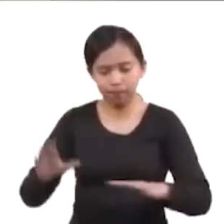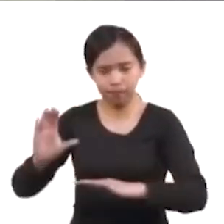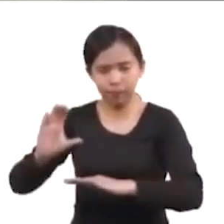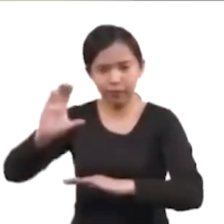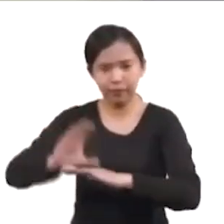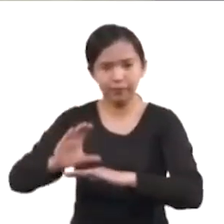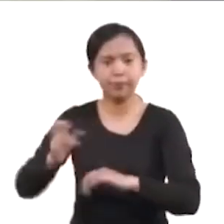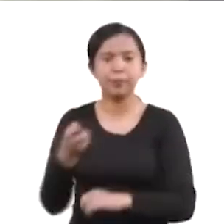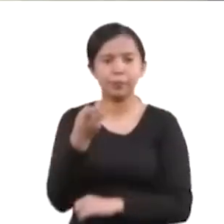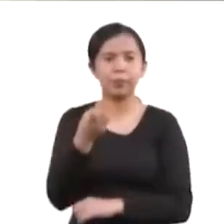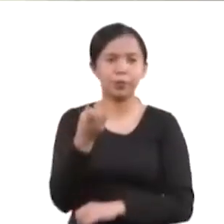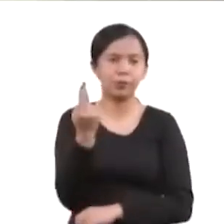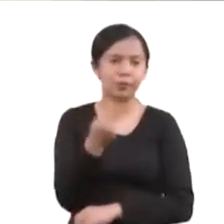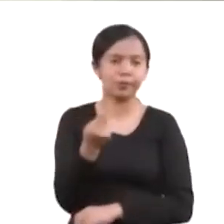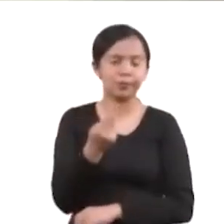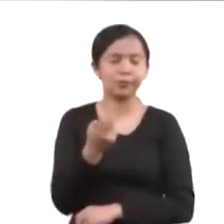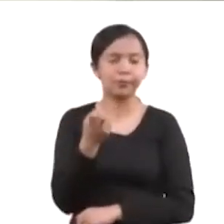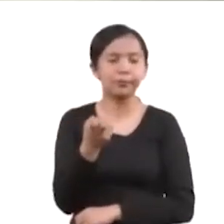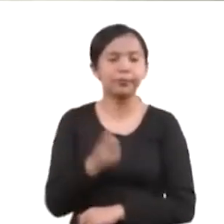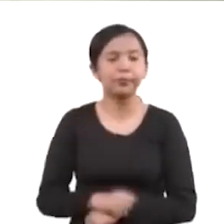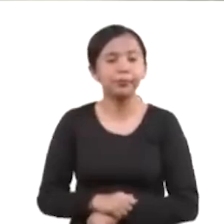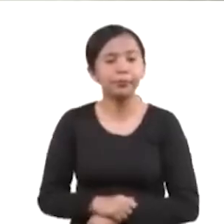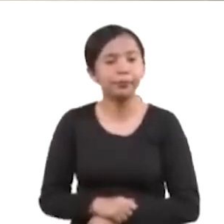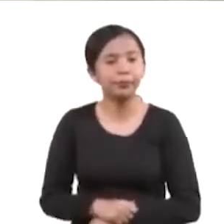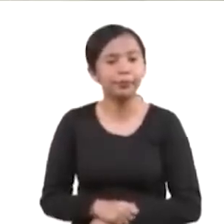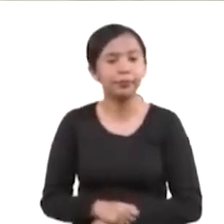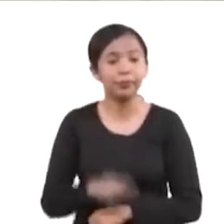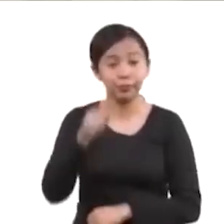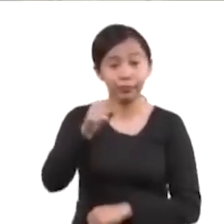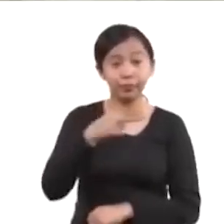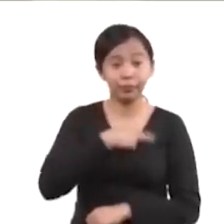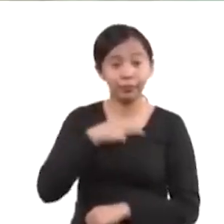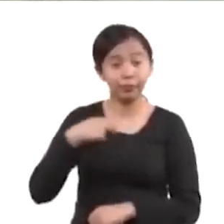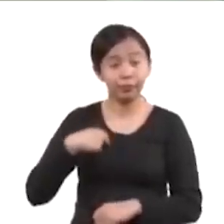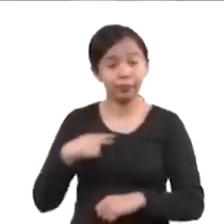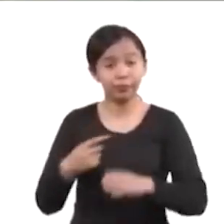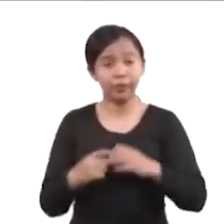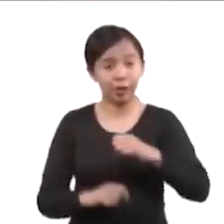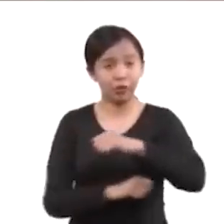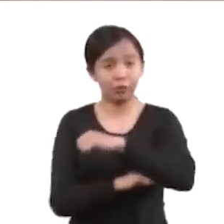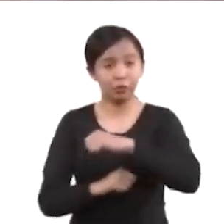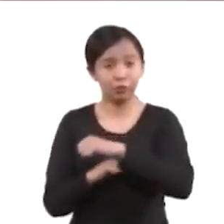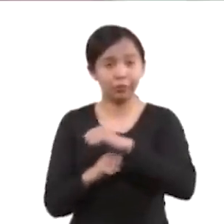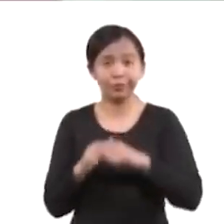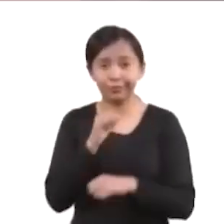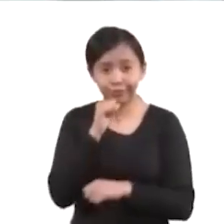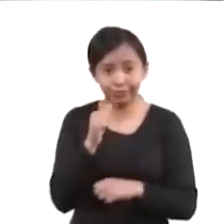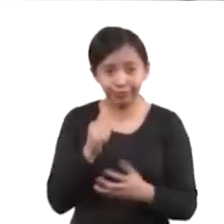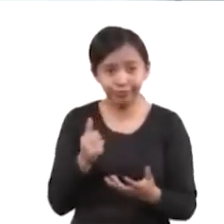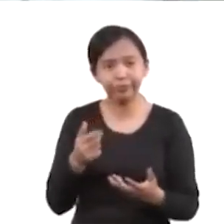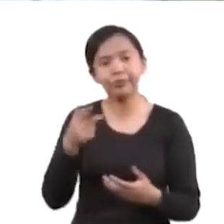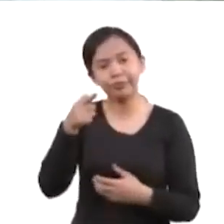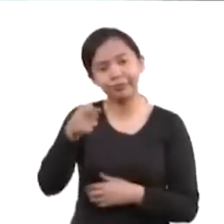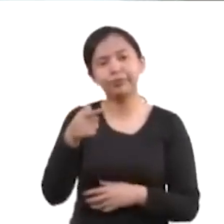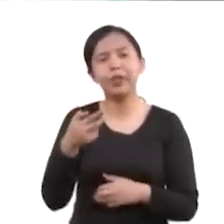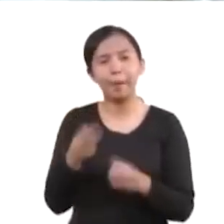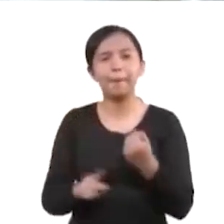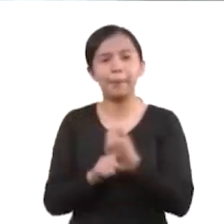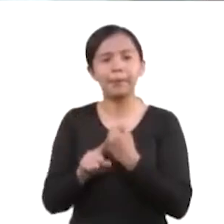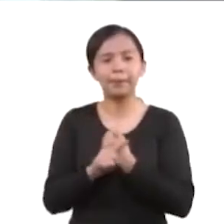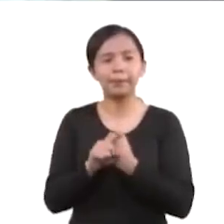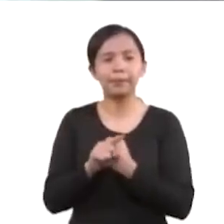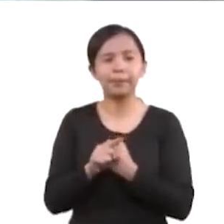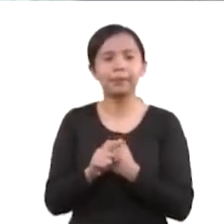momento registra un avance del 19% en donde se está interviniendo en más de 52.000 metros cuadrados de superficie para rehabilitar el